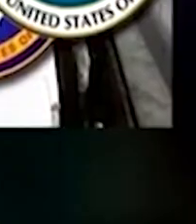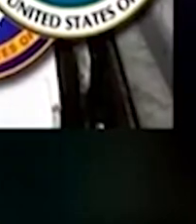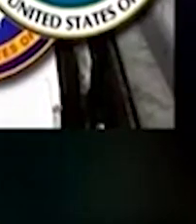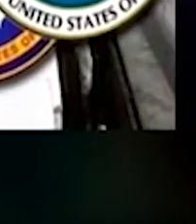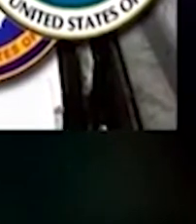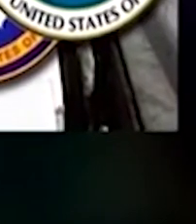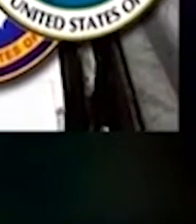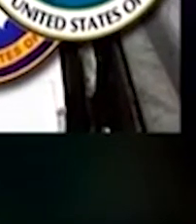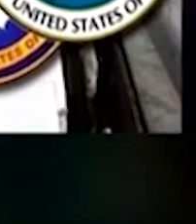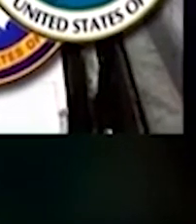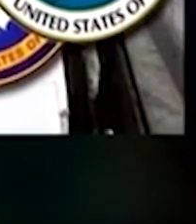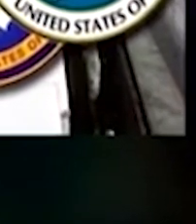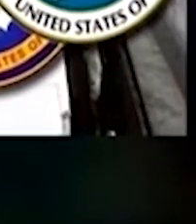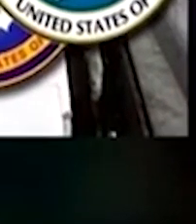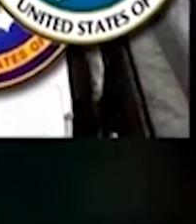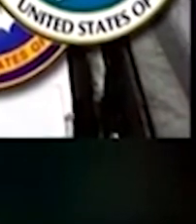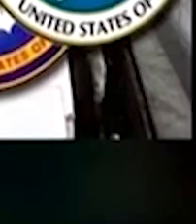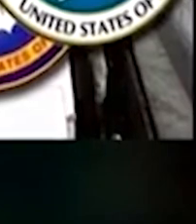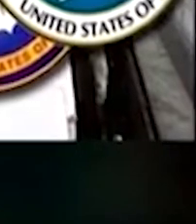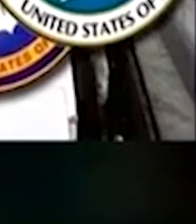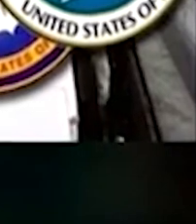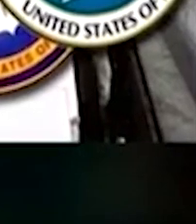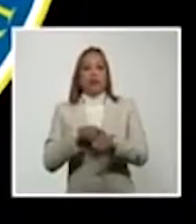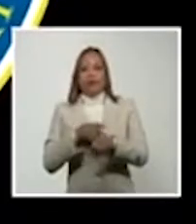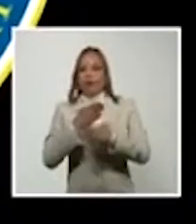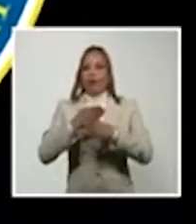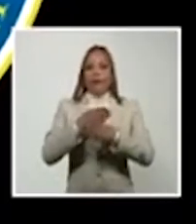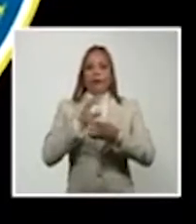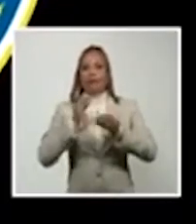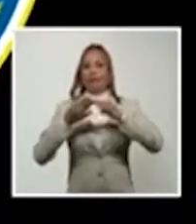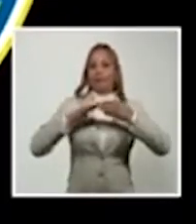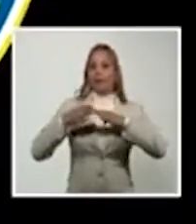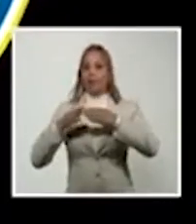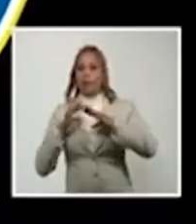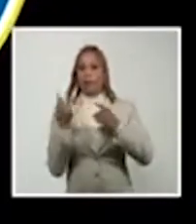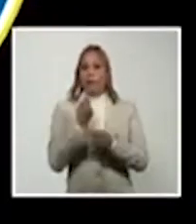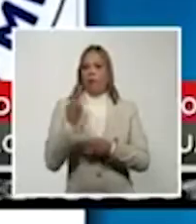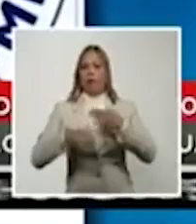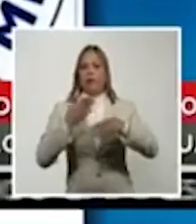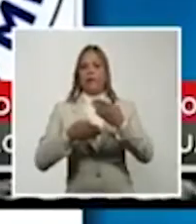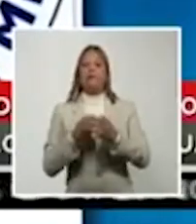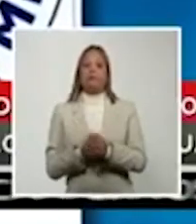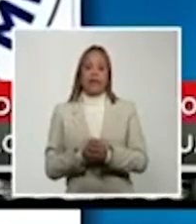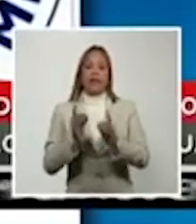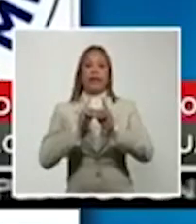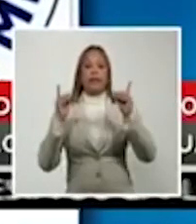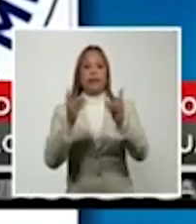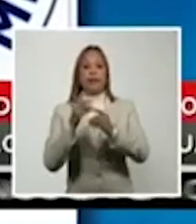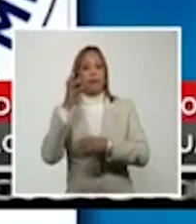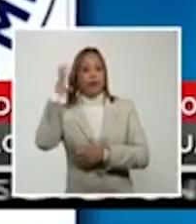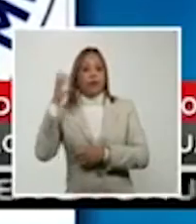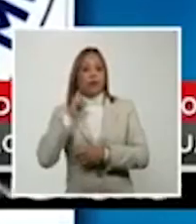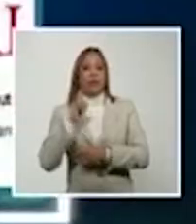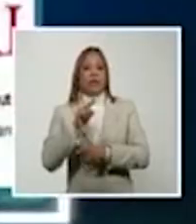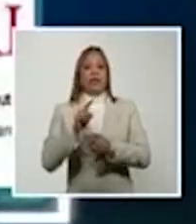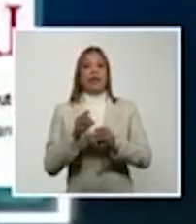esencialmente con fondos federales de Estados Unidos. Por ejemplo, de los 42 proyectos Cuba aprobados